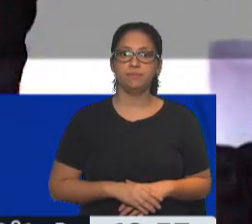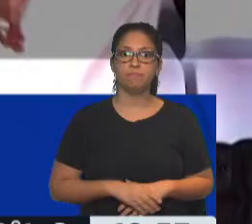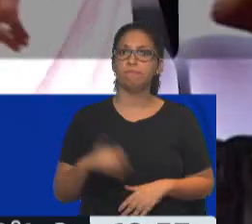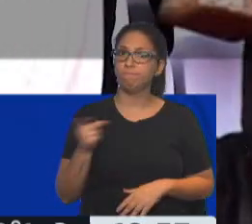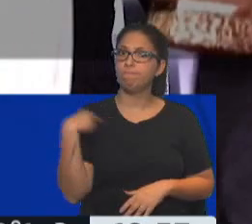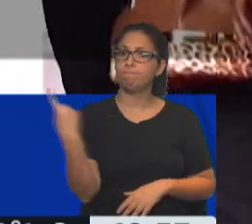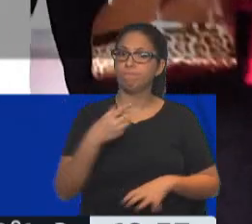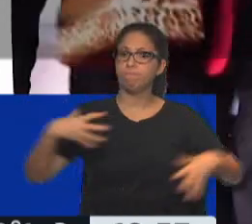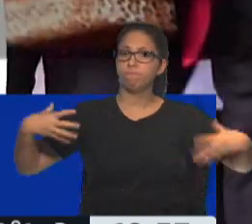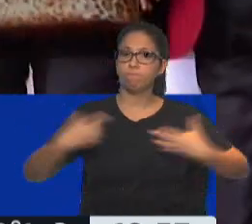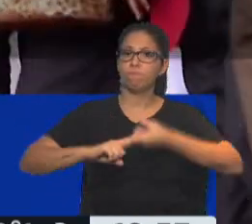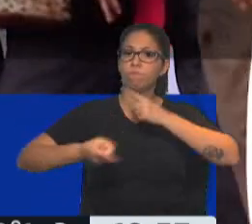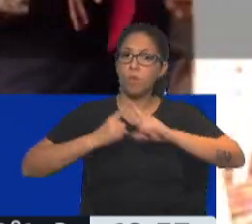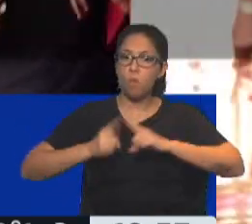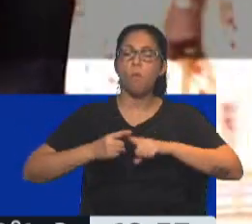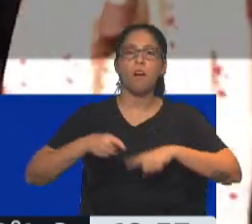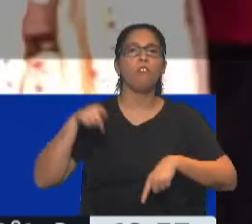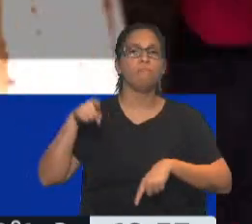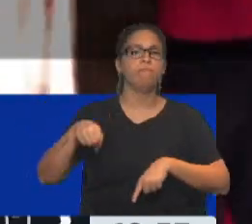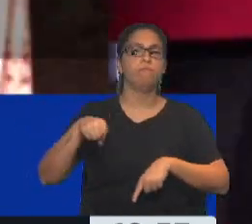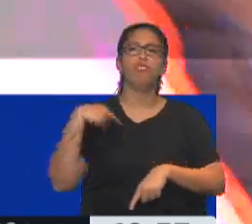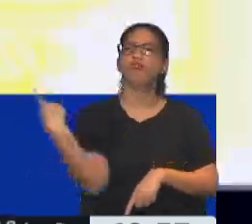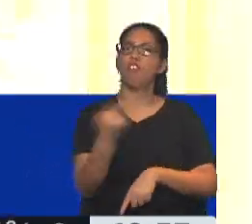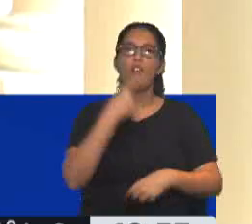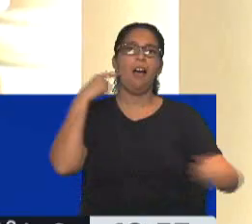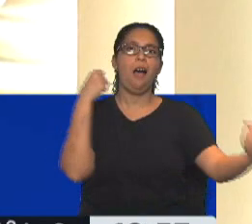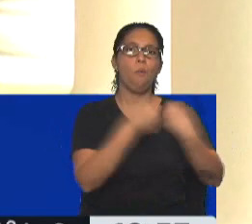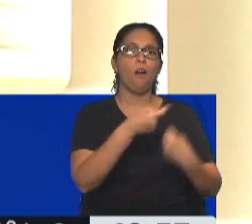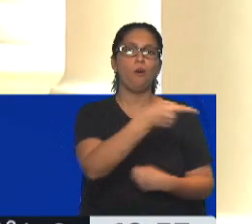that that becomes our collective position.